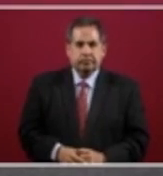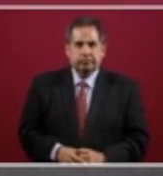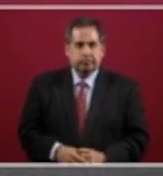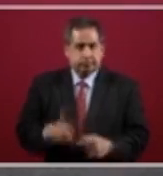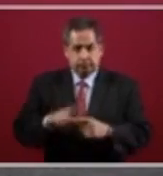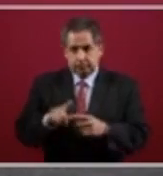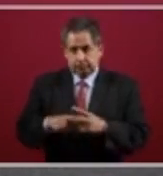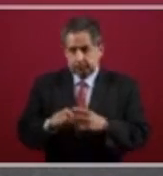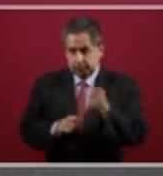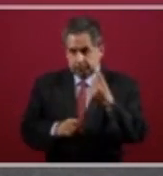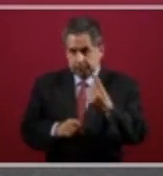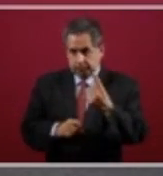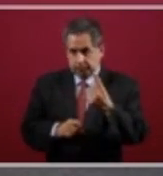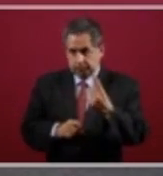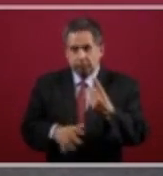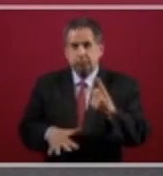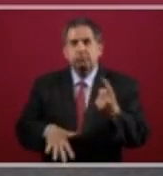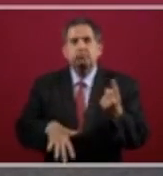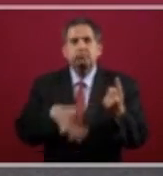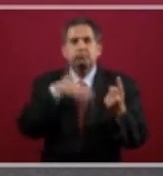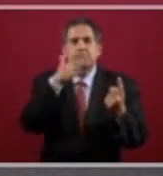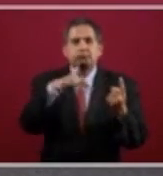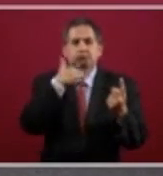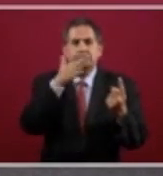Una, la corrupción.